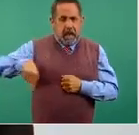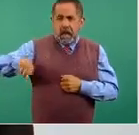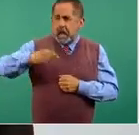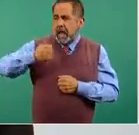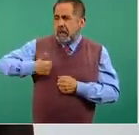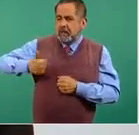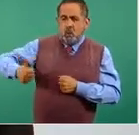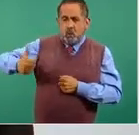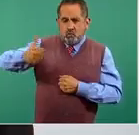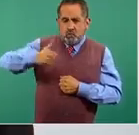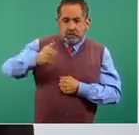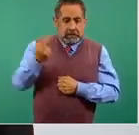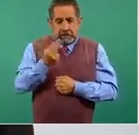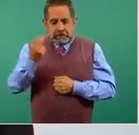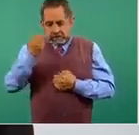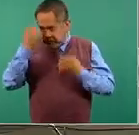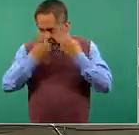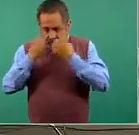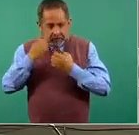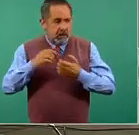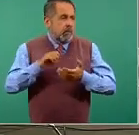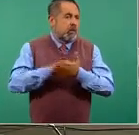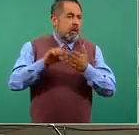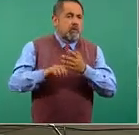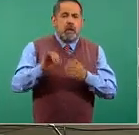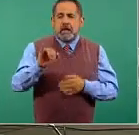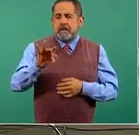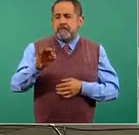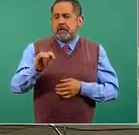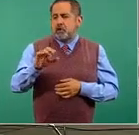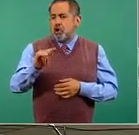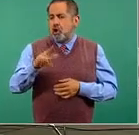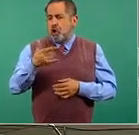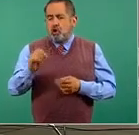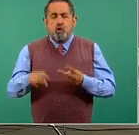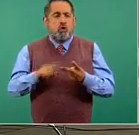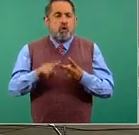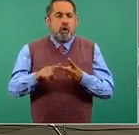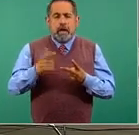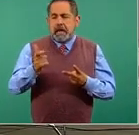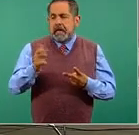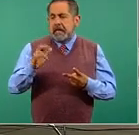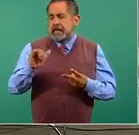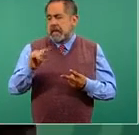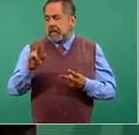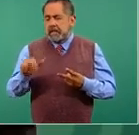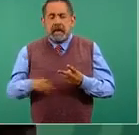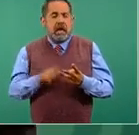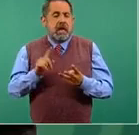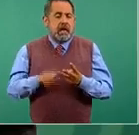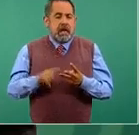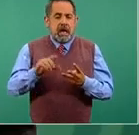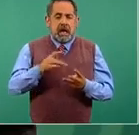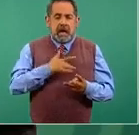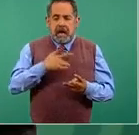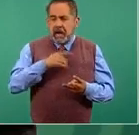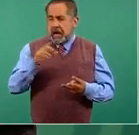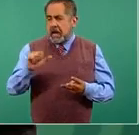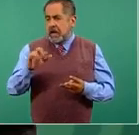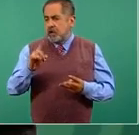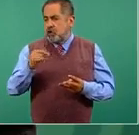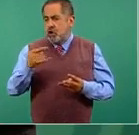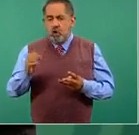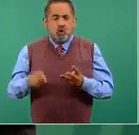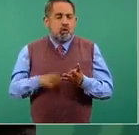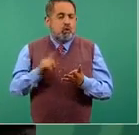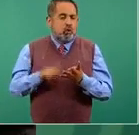expertices que se requieren. Están participando infectólogos, están participando geriatras, están participando cardiólogos, están